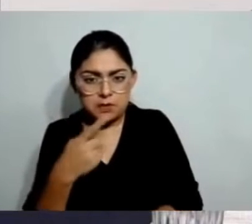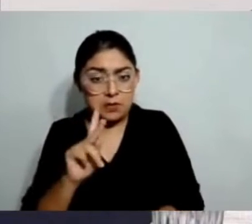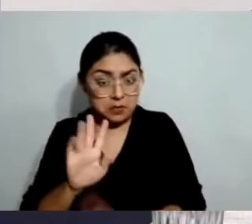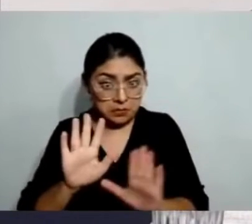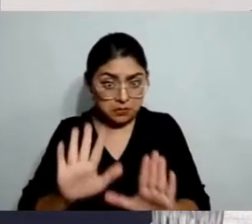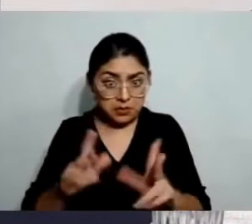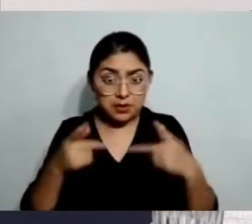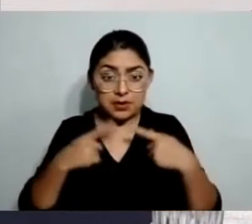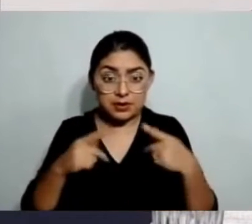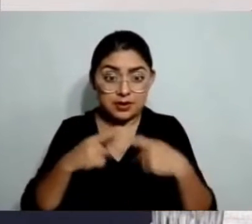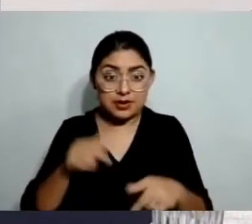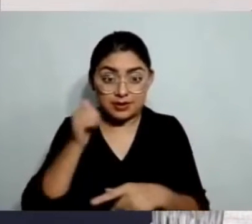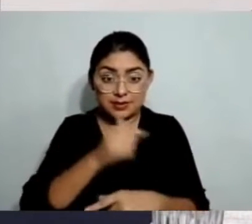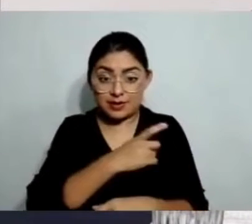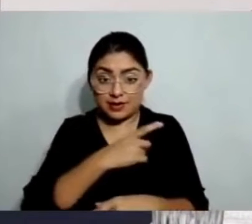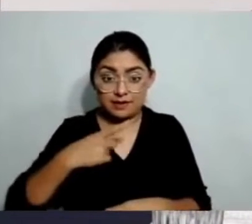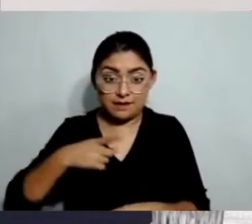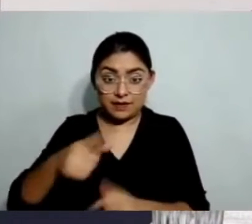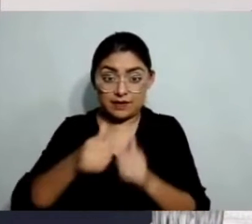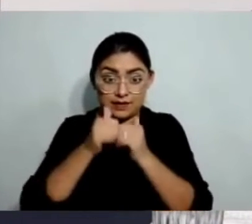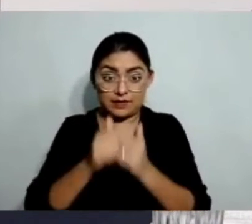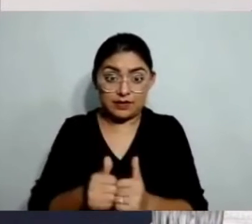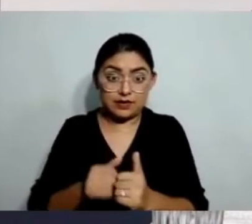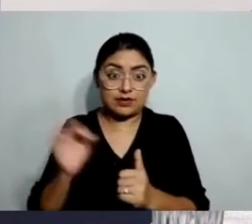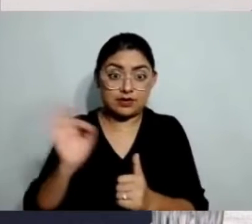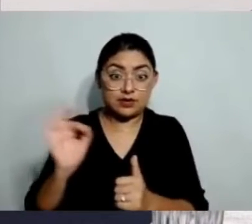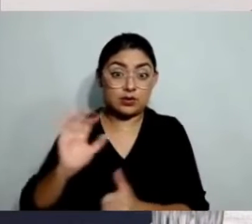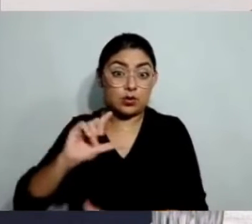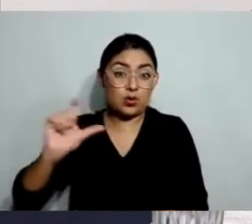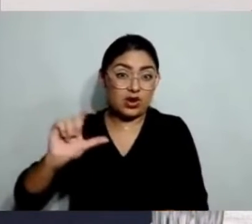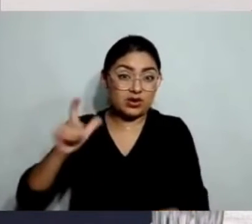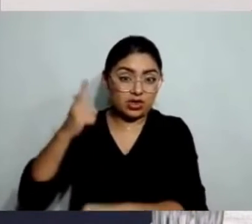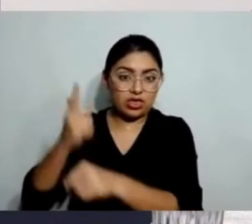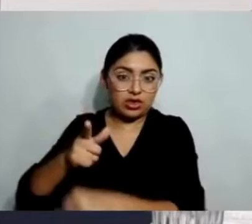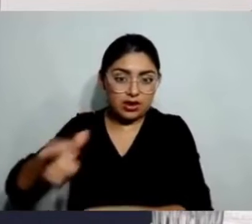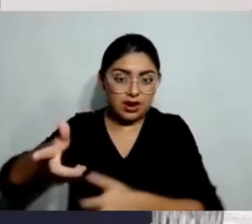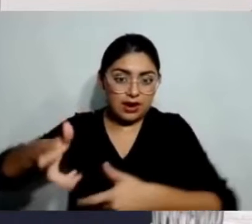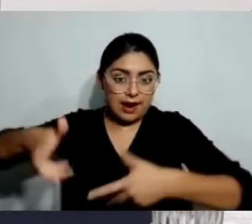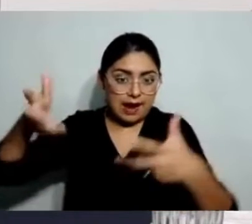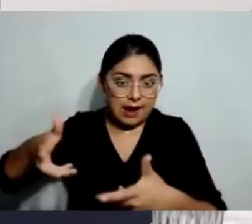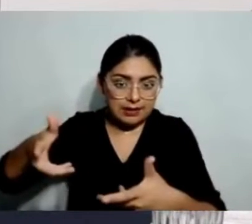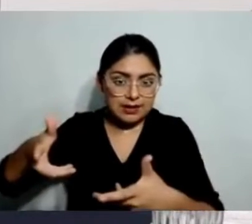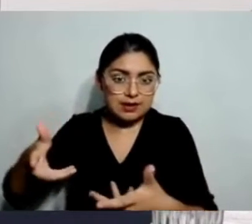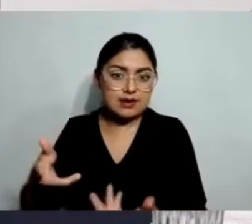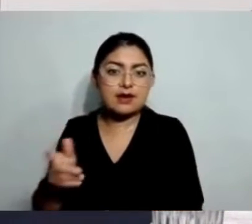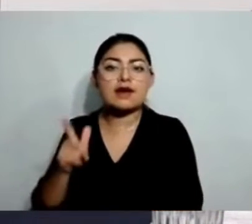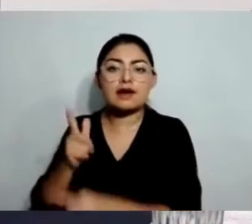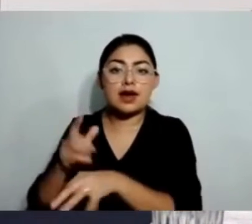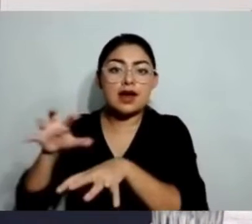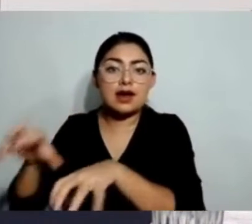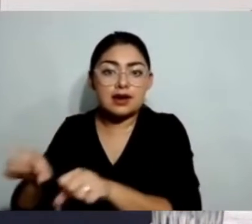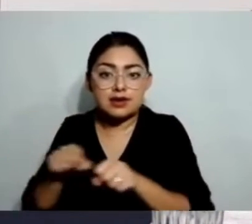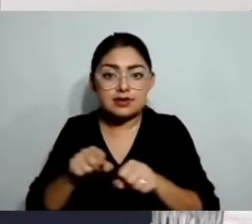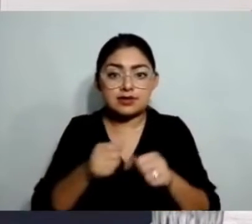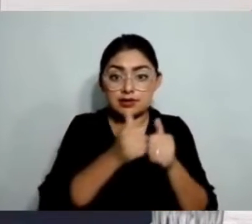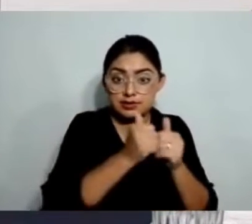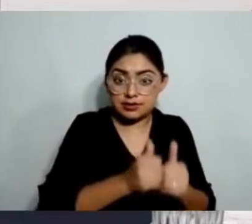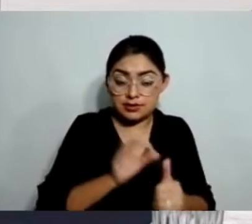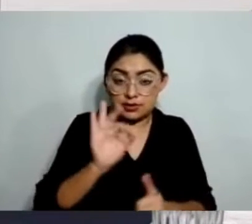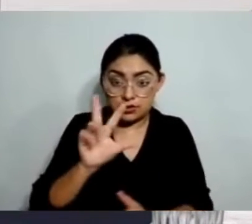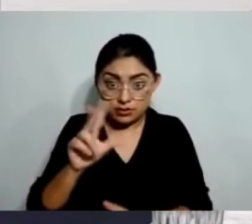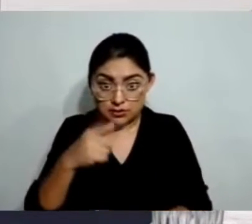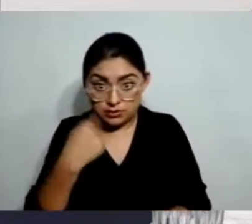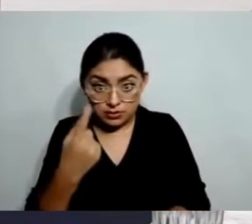Ministerio Público cuando una detención en flagrancia ahora cuáles son las condiciones que se deberían respetar cuando una persona